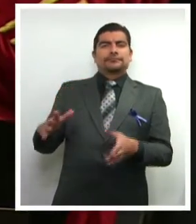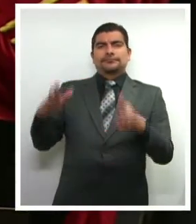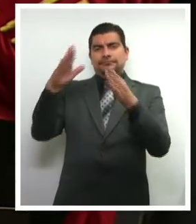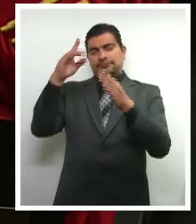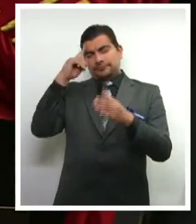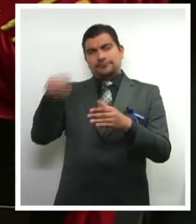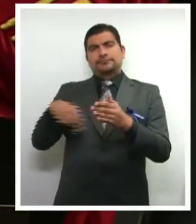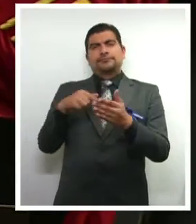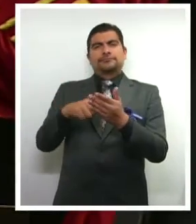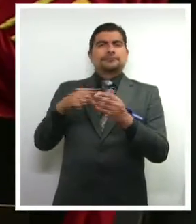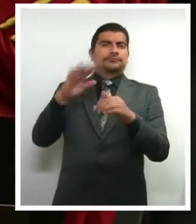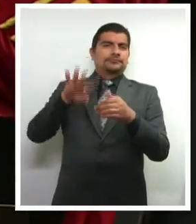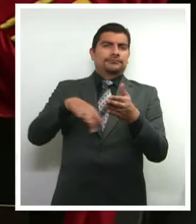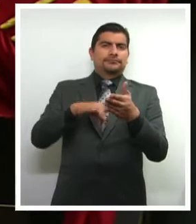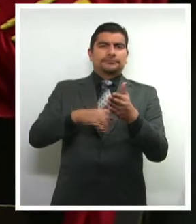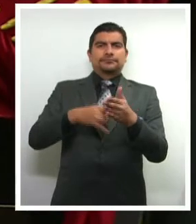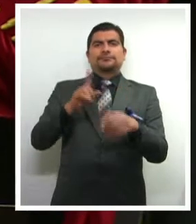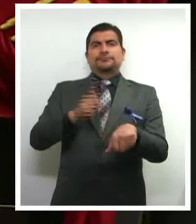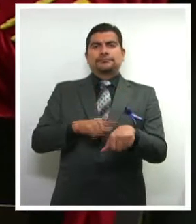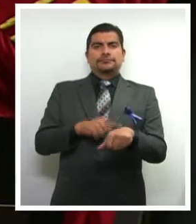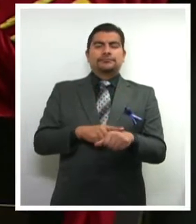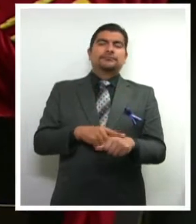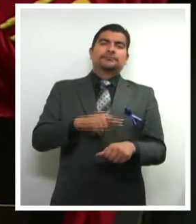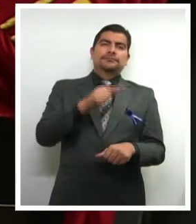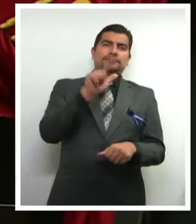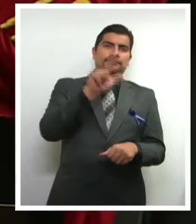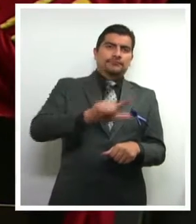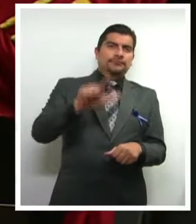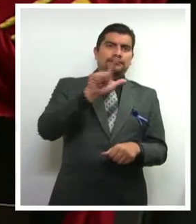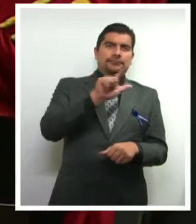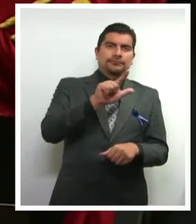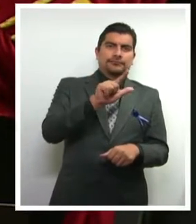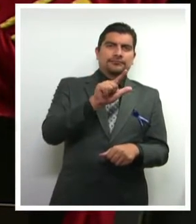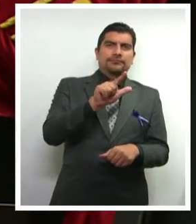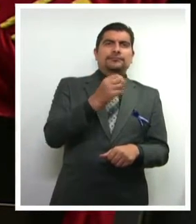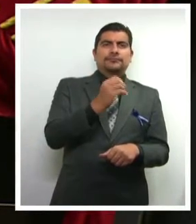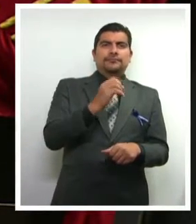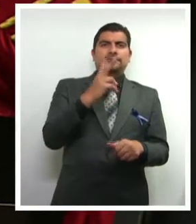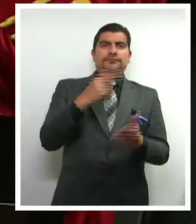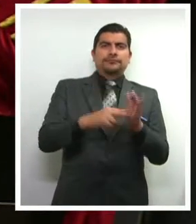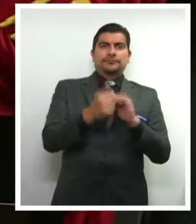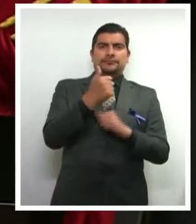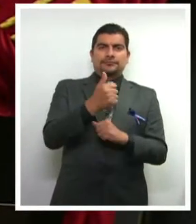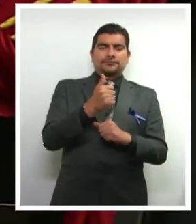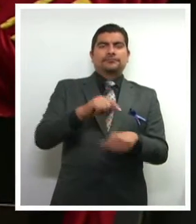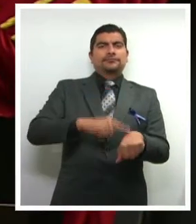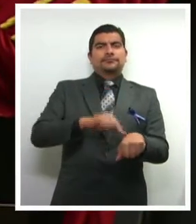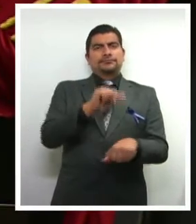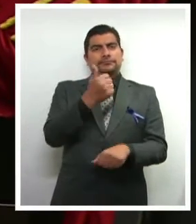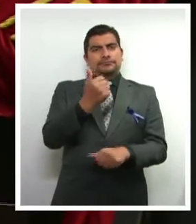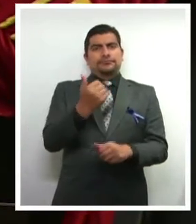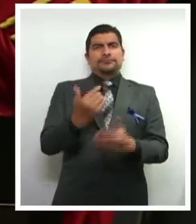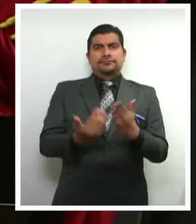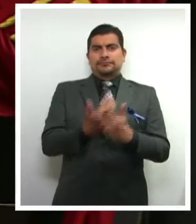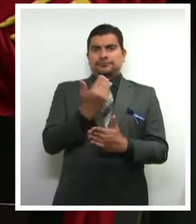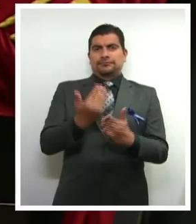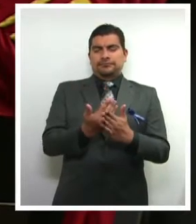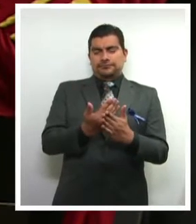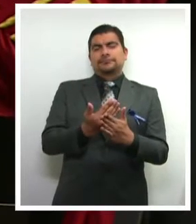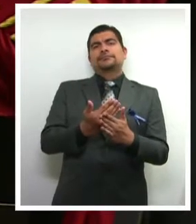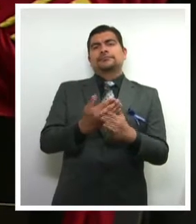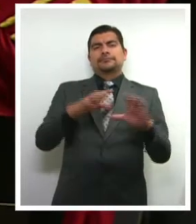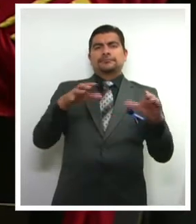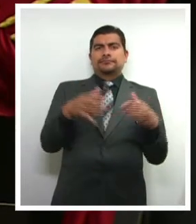siguiente programación. Lunes 17 de octubre de 2016 a las 11 horas, Comisión de